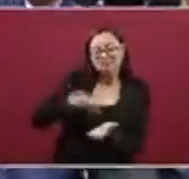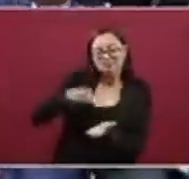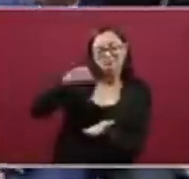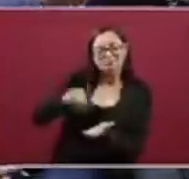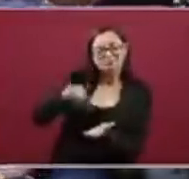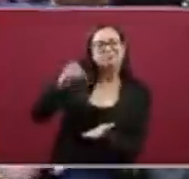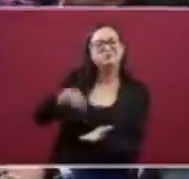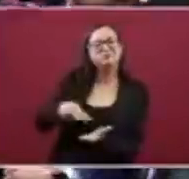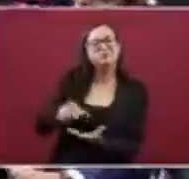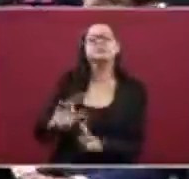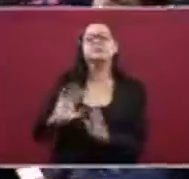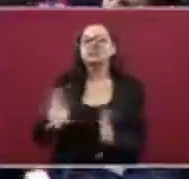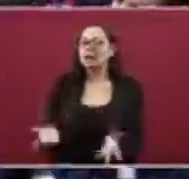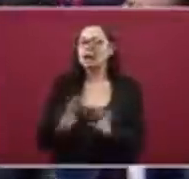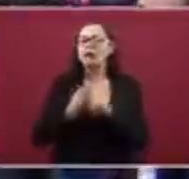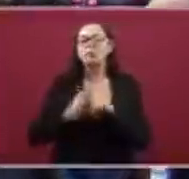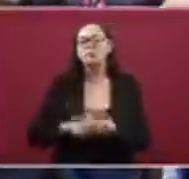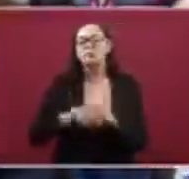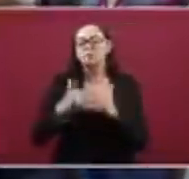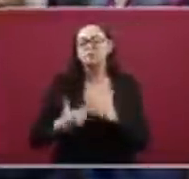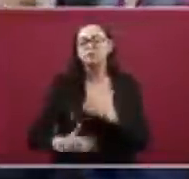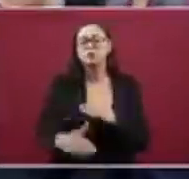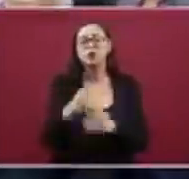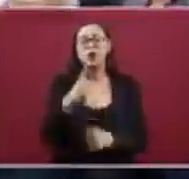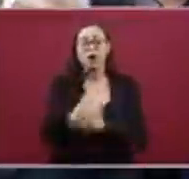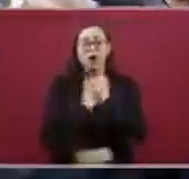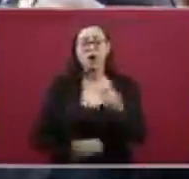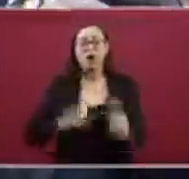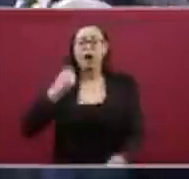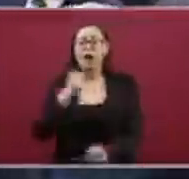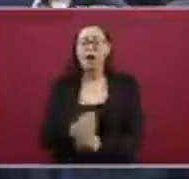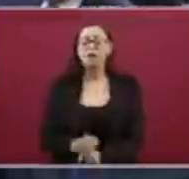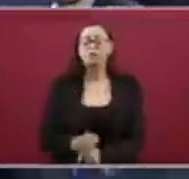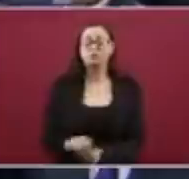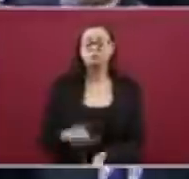este año se plantarán